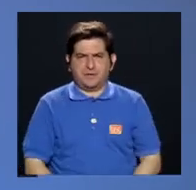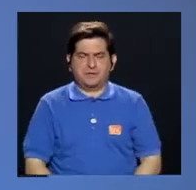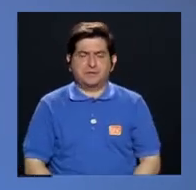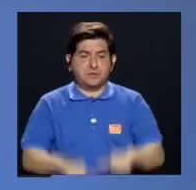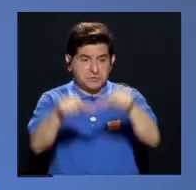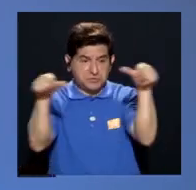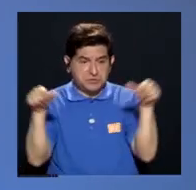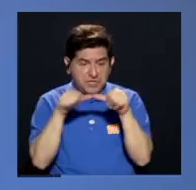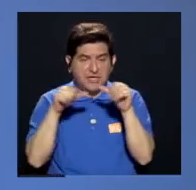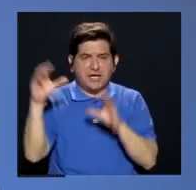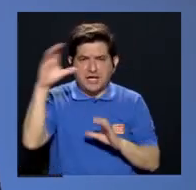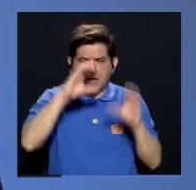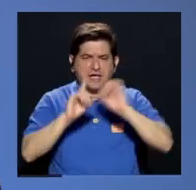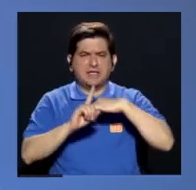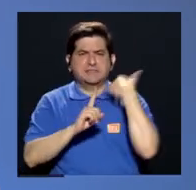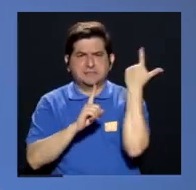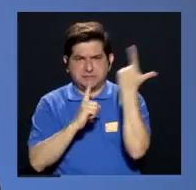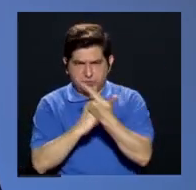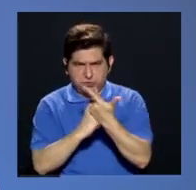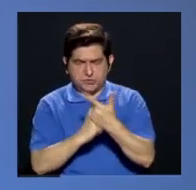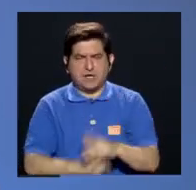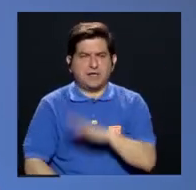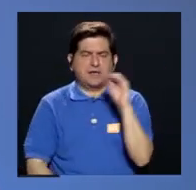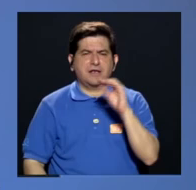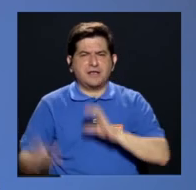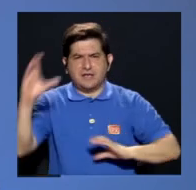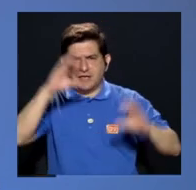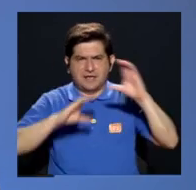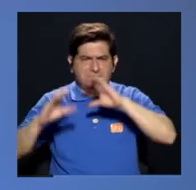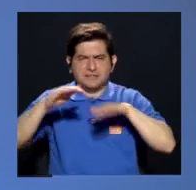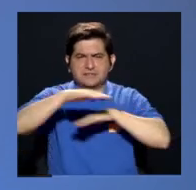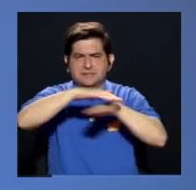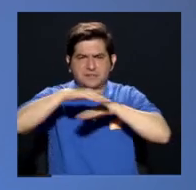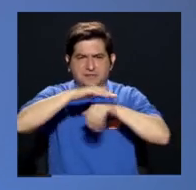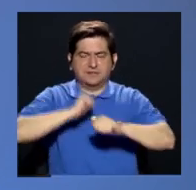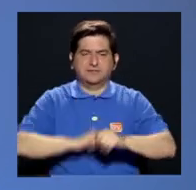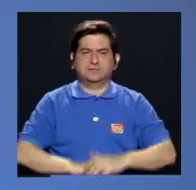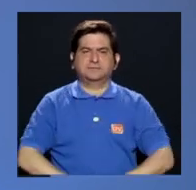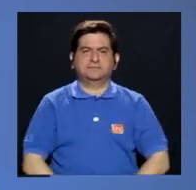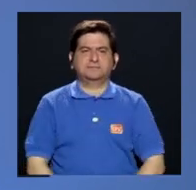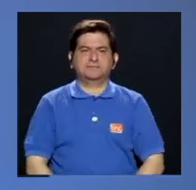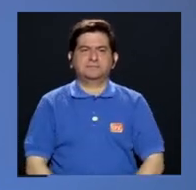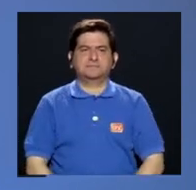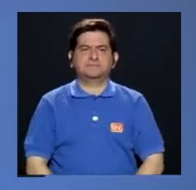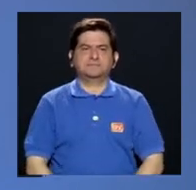áreas como las ciencias sociales y las ciencias básicas.